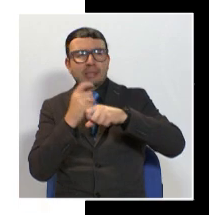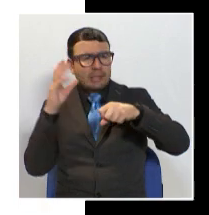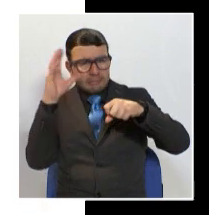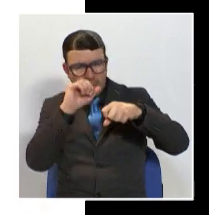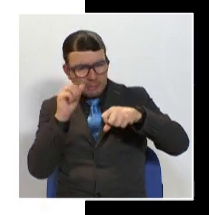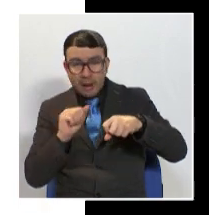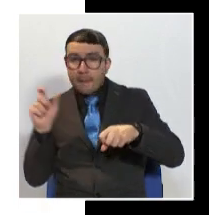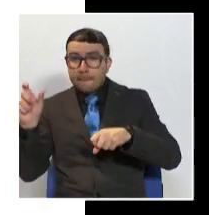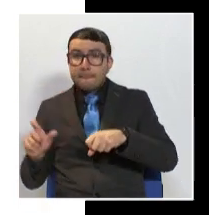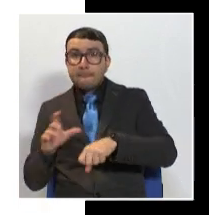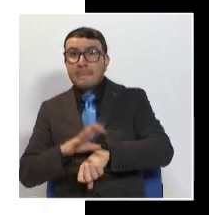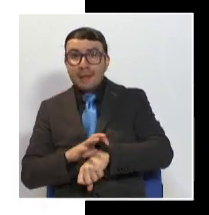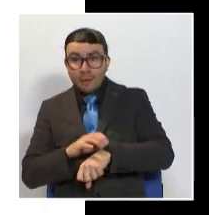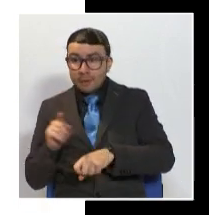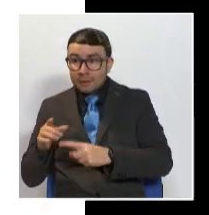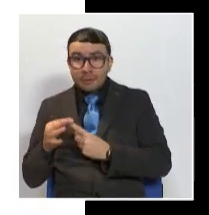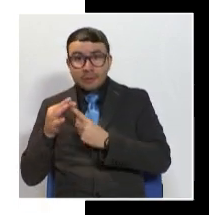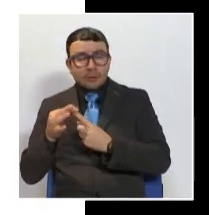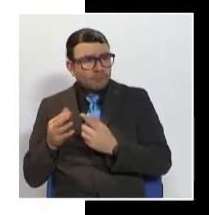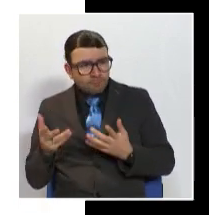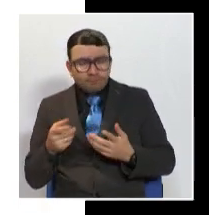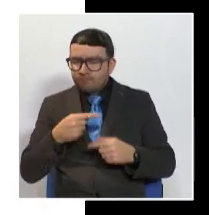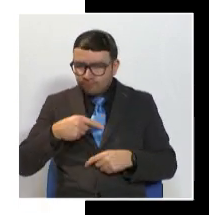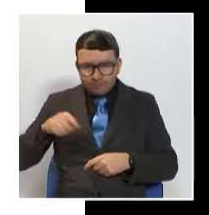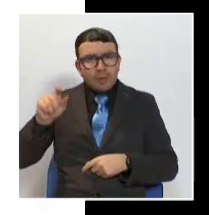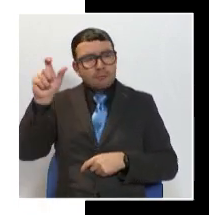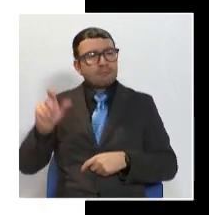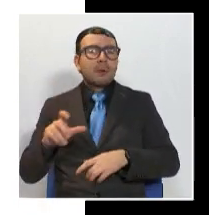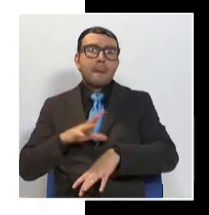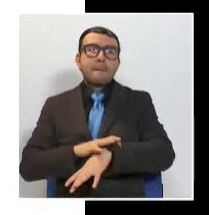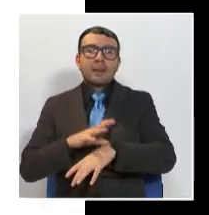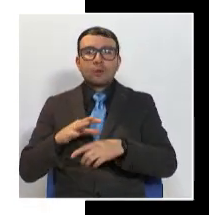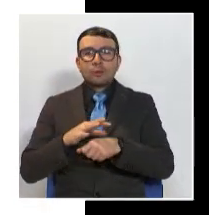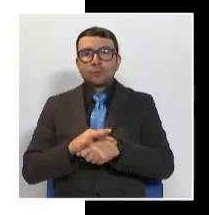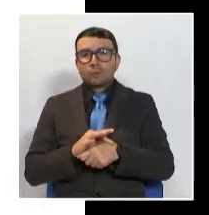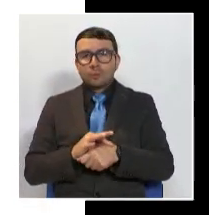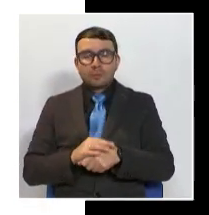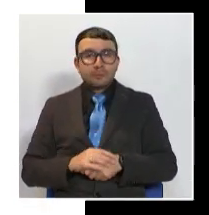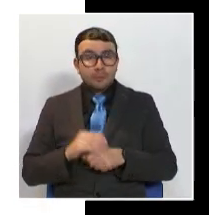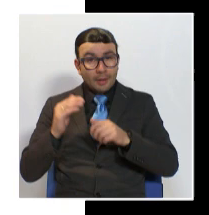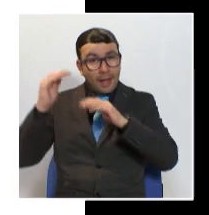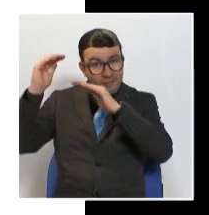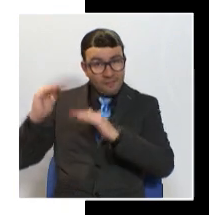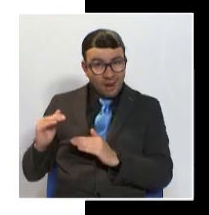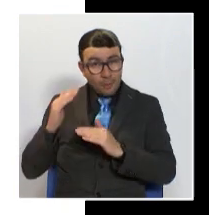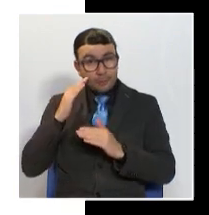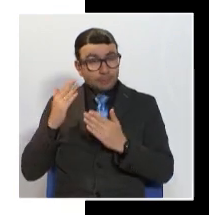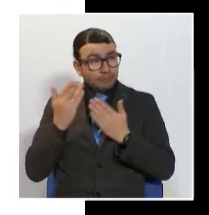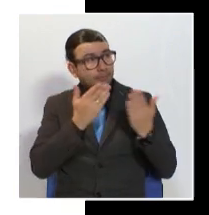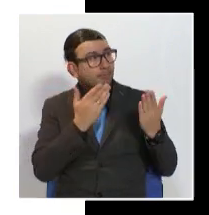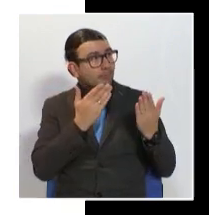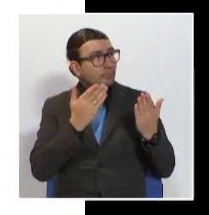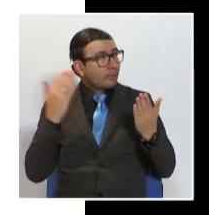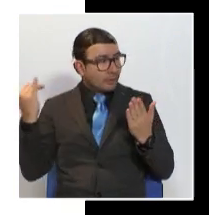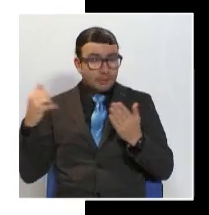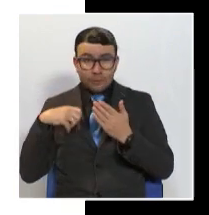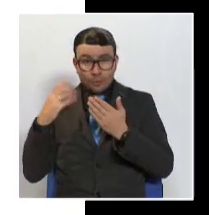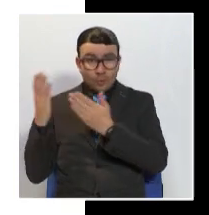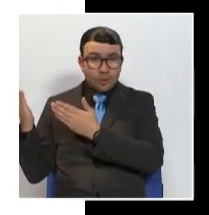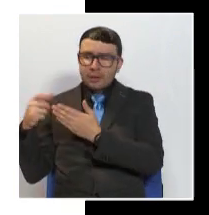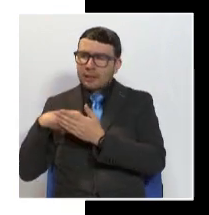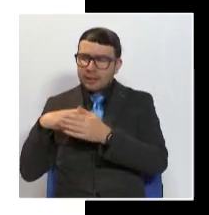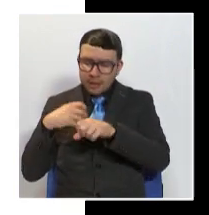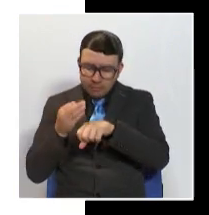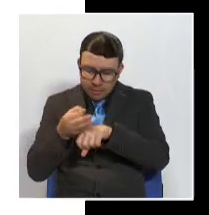médico general. Es importante remitir y que el paciente consulte a tiempo. Y en el lado inferior vemos un lunar con cambios que también pueden